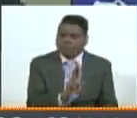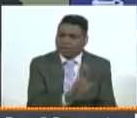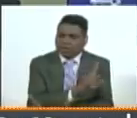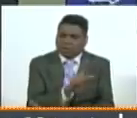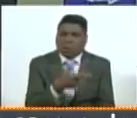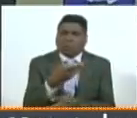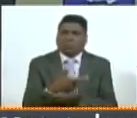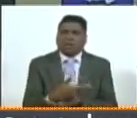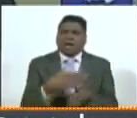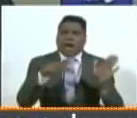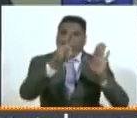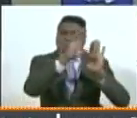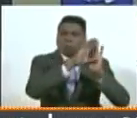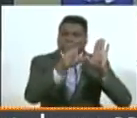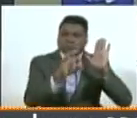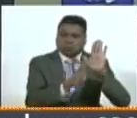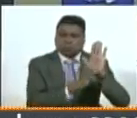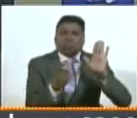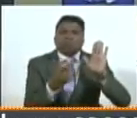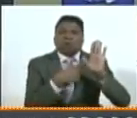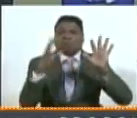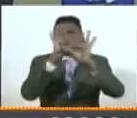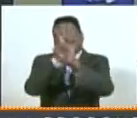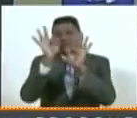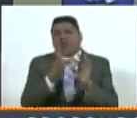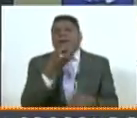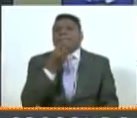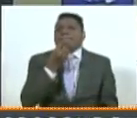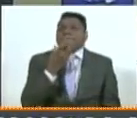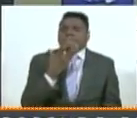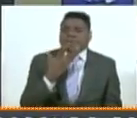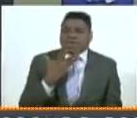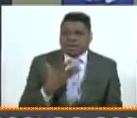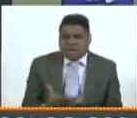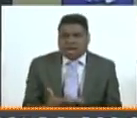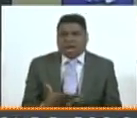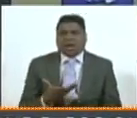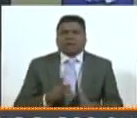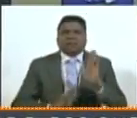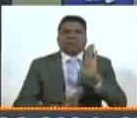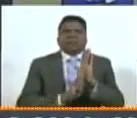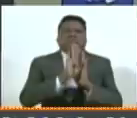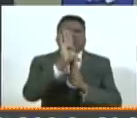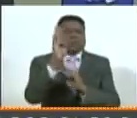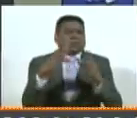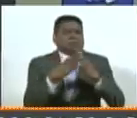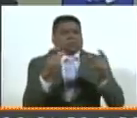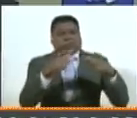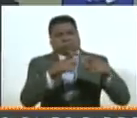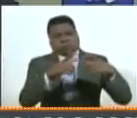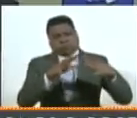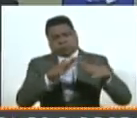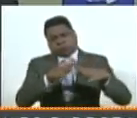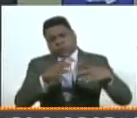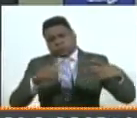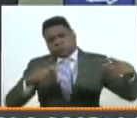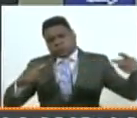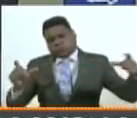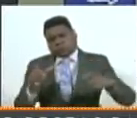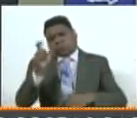Carta Magna es un instrumento para el bienestar y desarrollo del colectivo Por tal